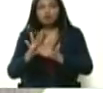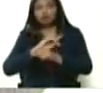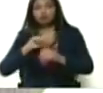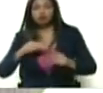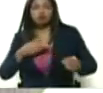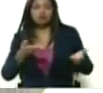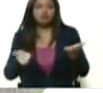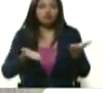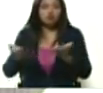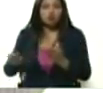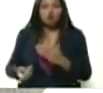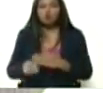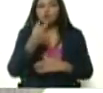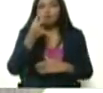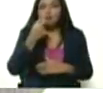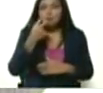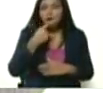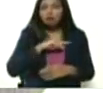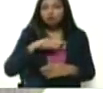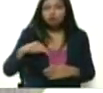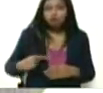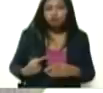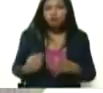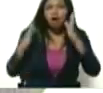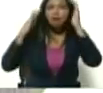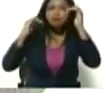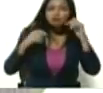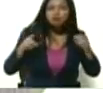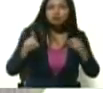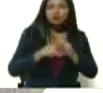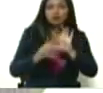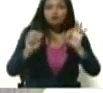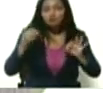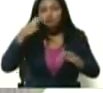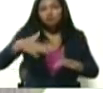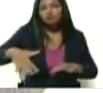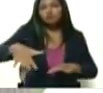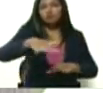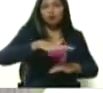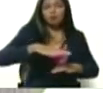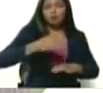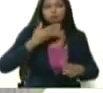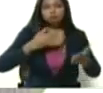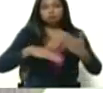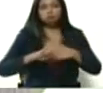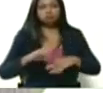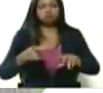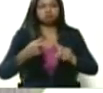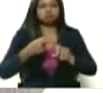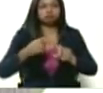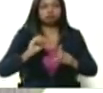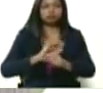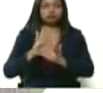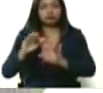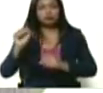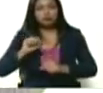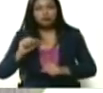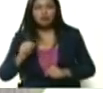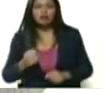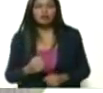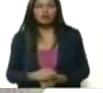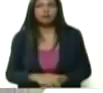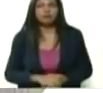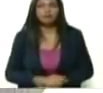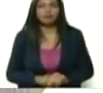tratamiento aprobados, estamos nosotros atendiendo a la población que ha salido positiva en el proceso